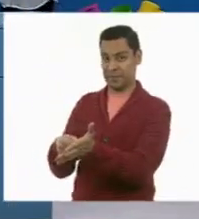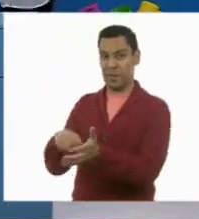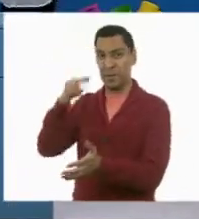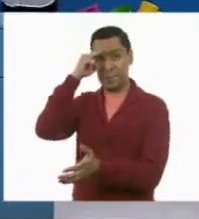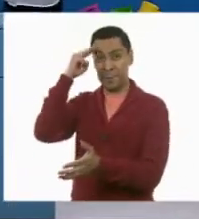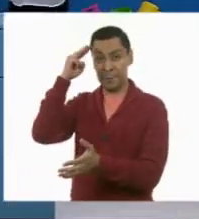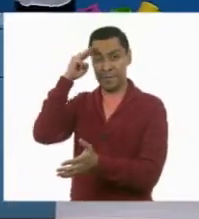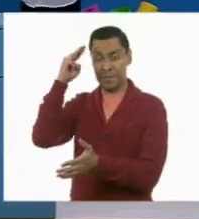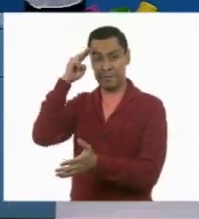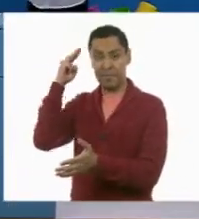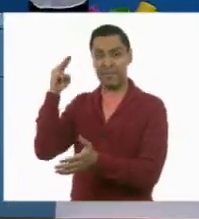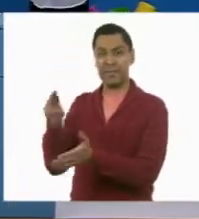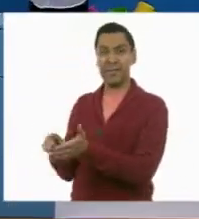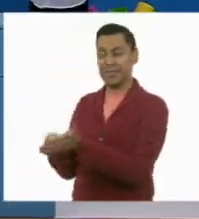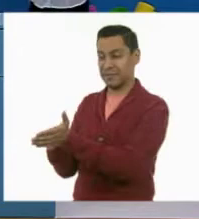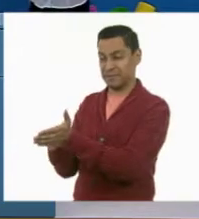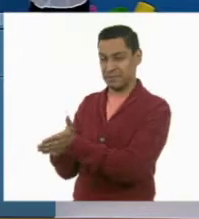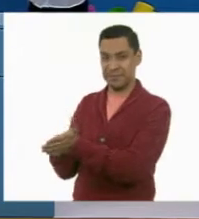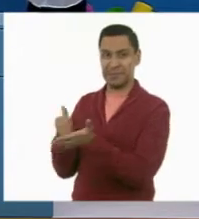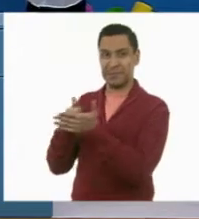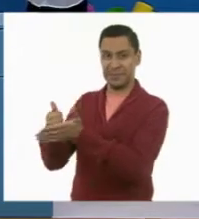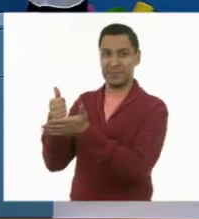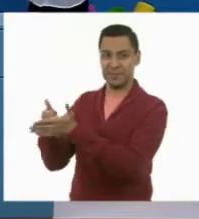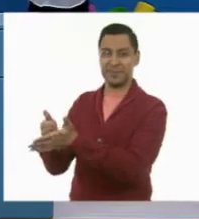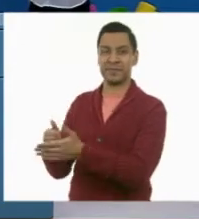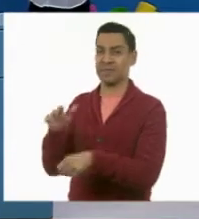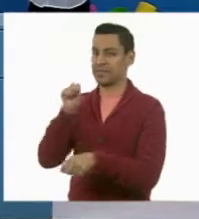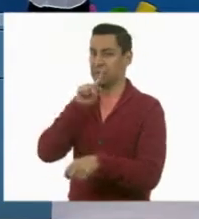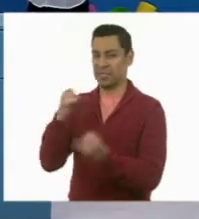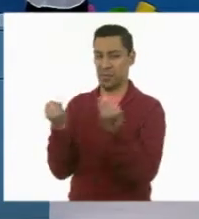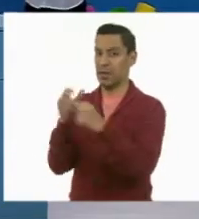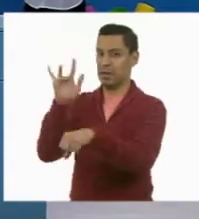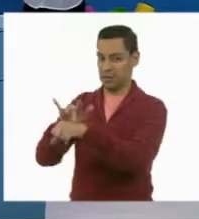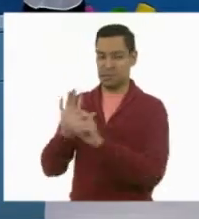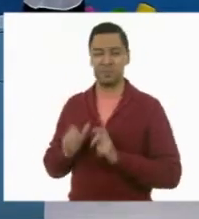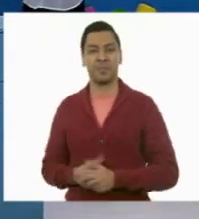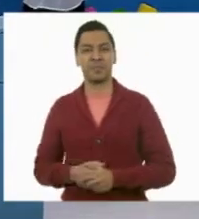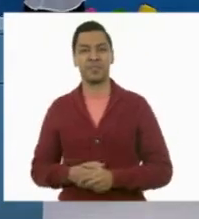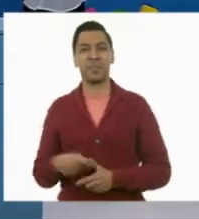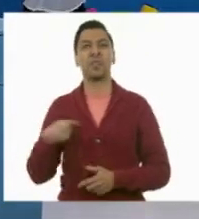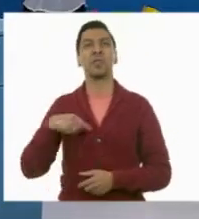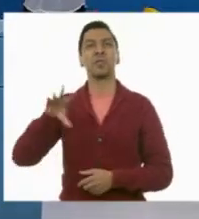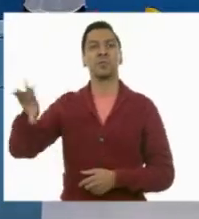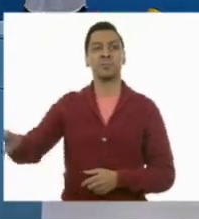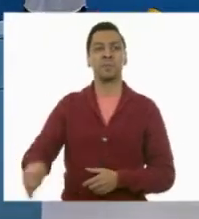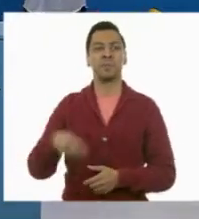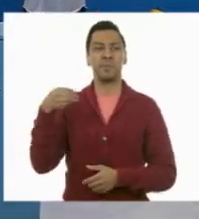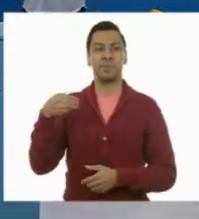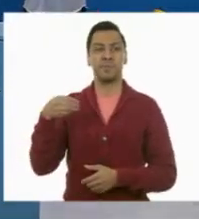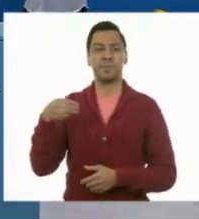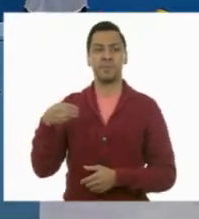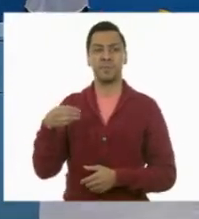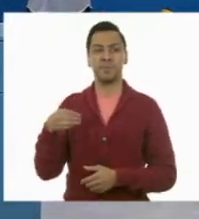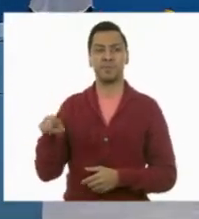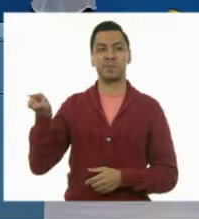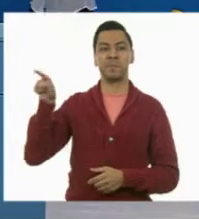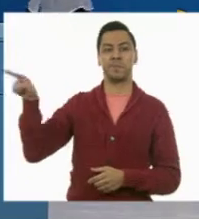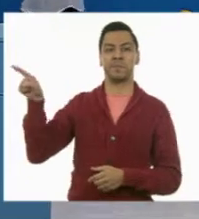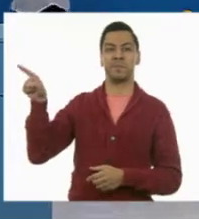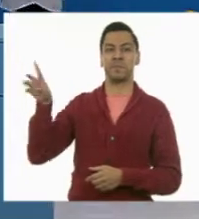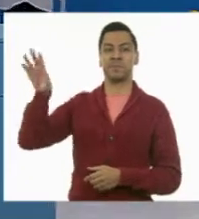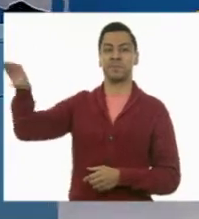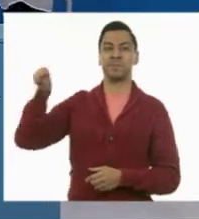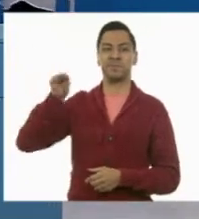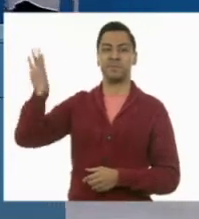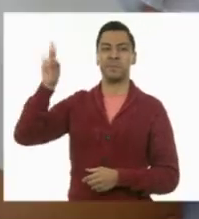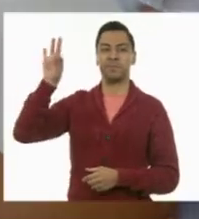también. Yo elijo la que está hasta abajo del lado de María. ¿Esa? ¿Esa?